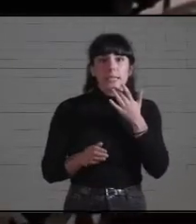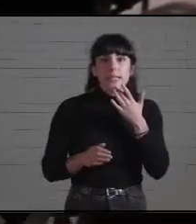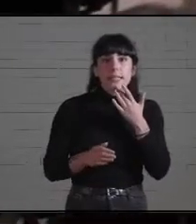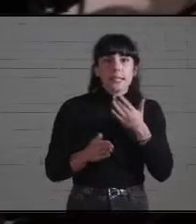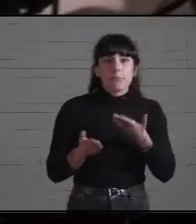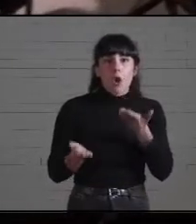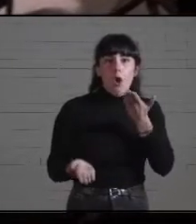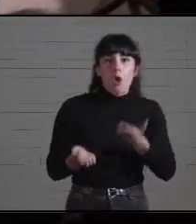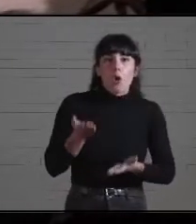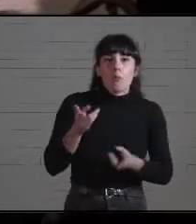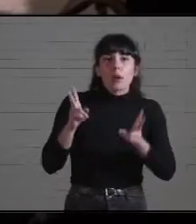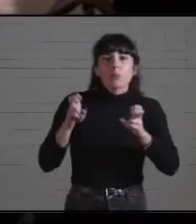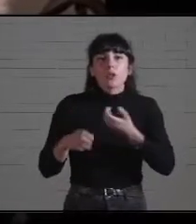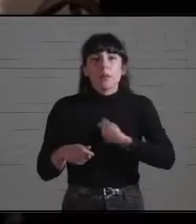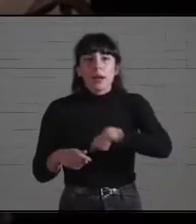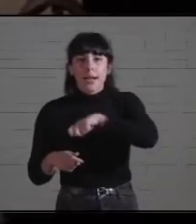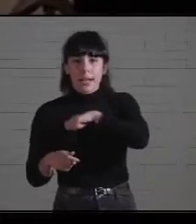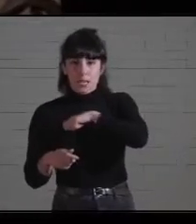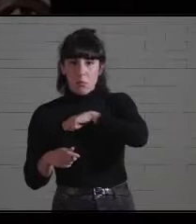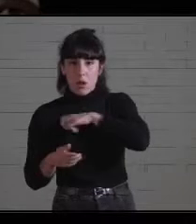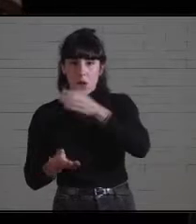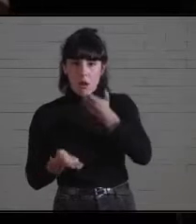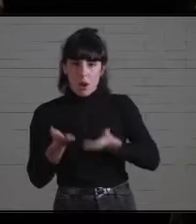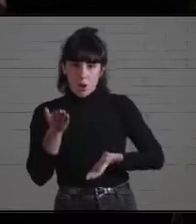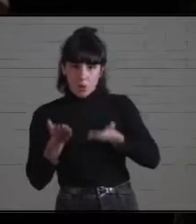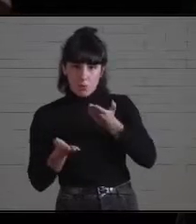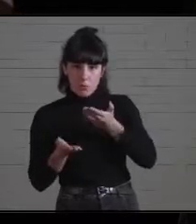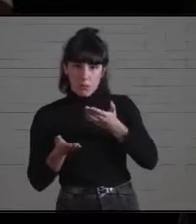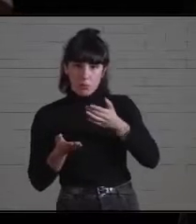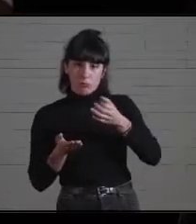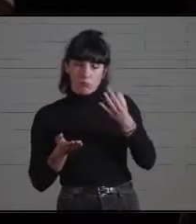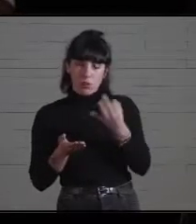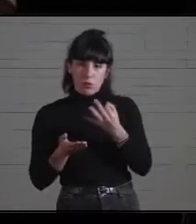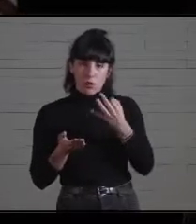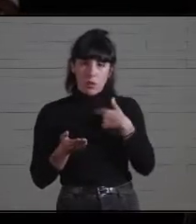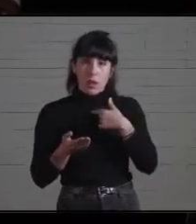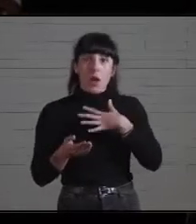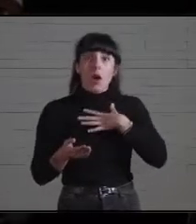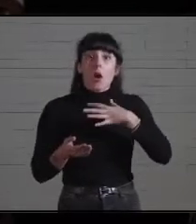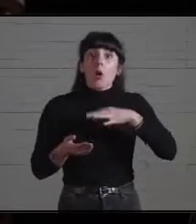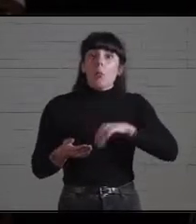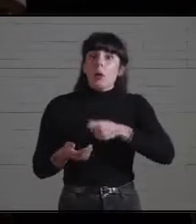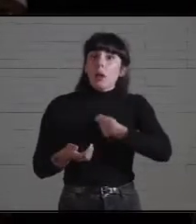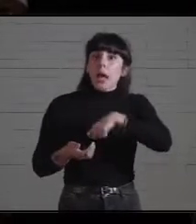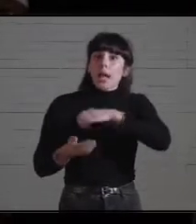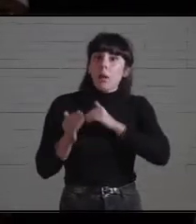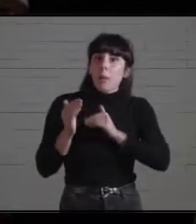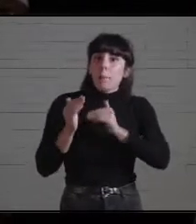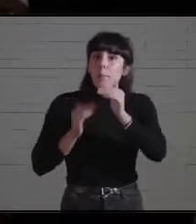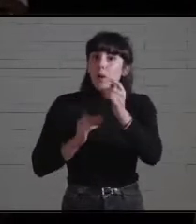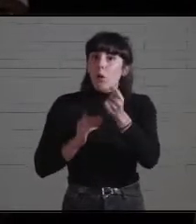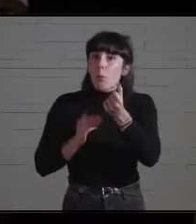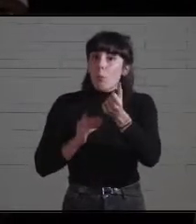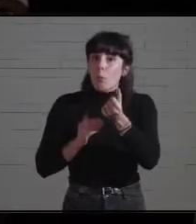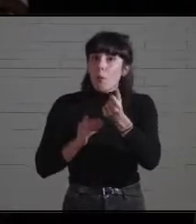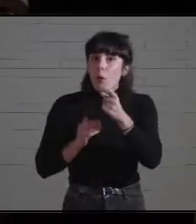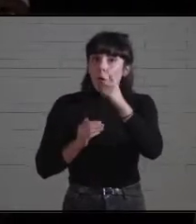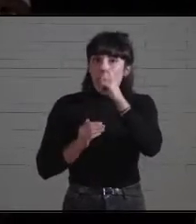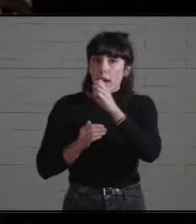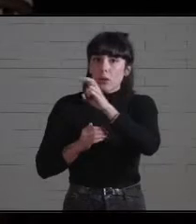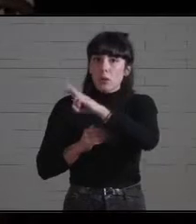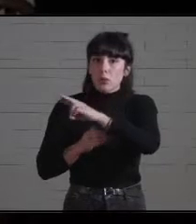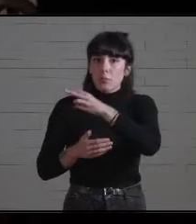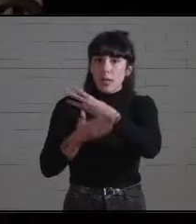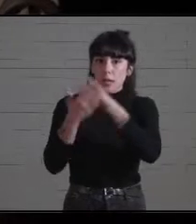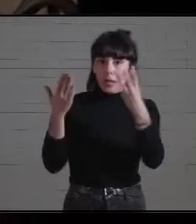está? ¿Dónde tenemos España? Aquí. Si comparamos España, ha habido un ligero aumento, cierto es, en 2018. Bueno, son estos